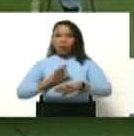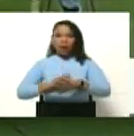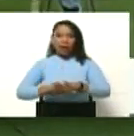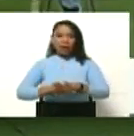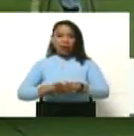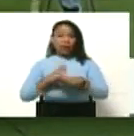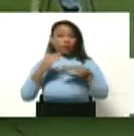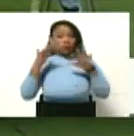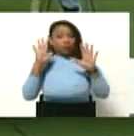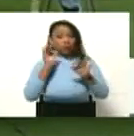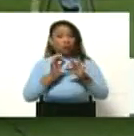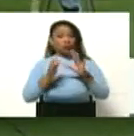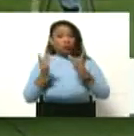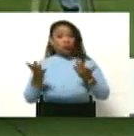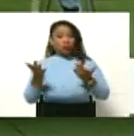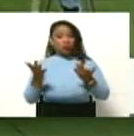esté